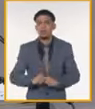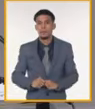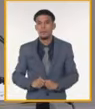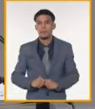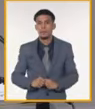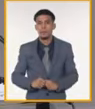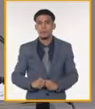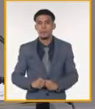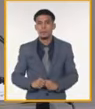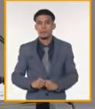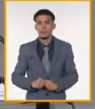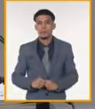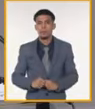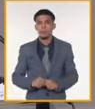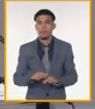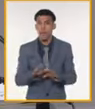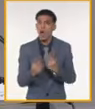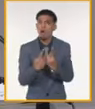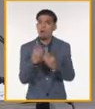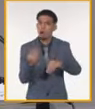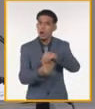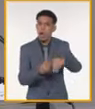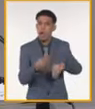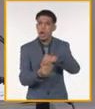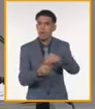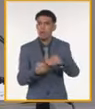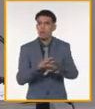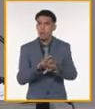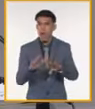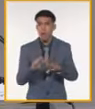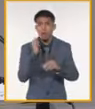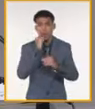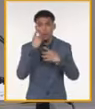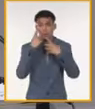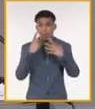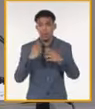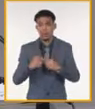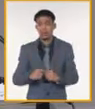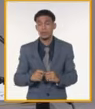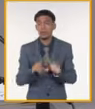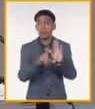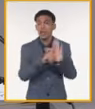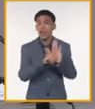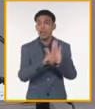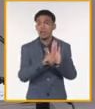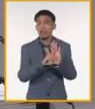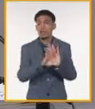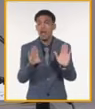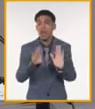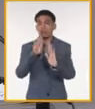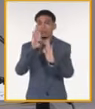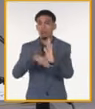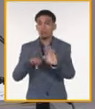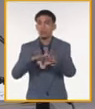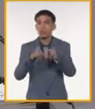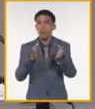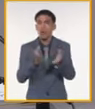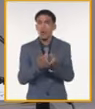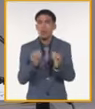esas son de las algunas de las modificaciones importantes que tenemos en la ley se eliminan se suprimen todas las